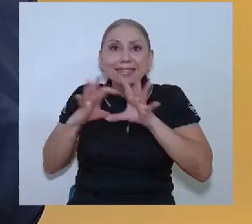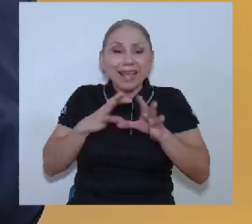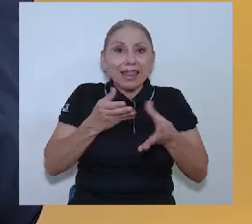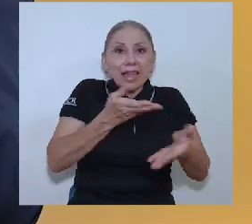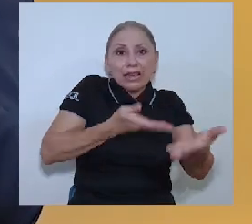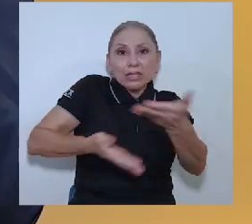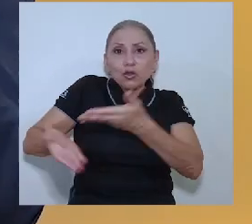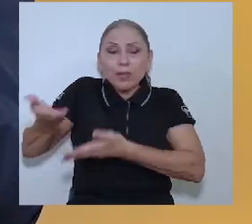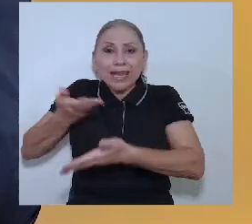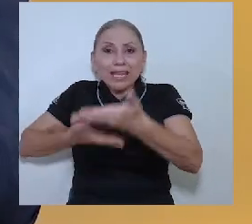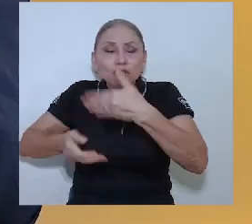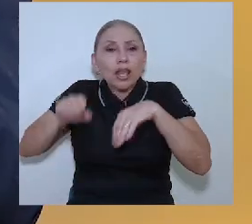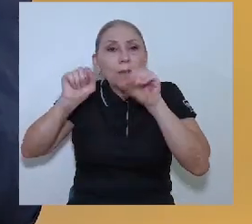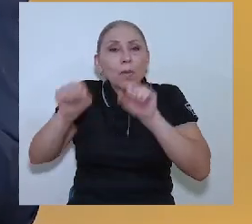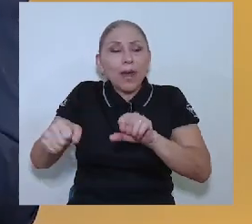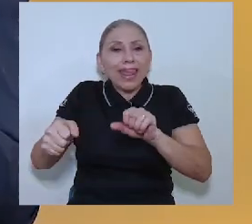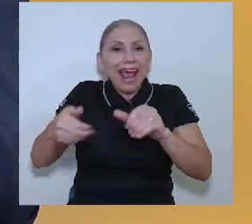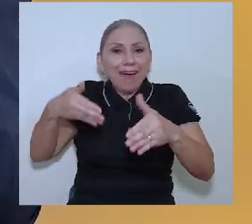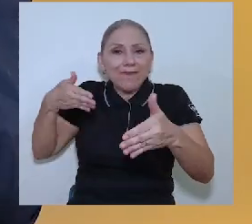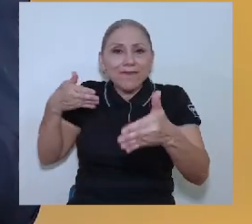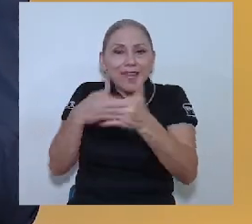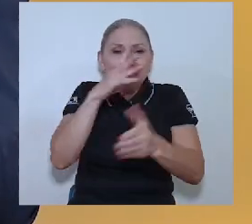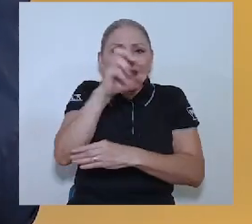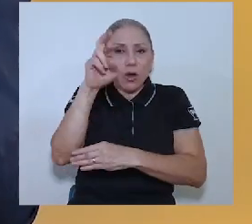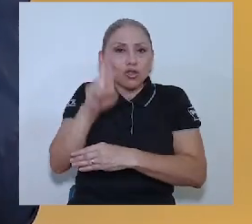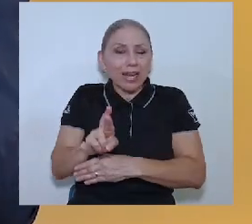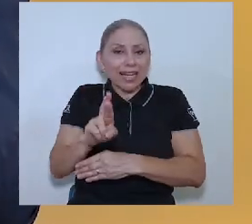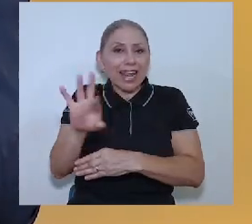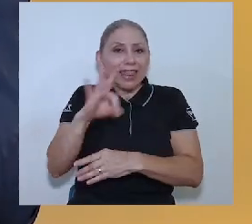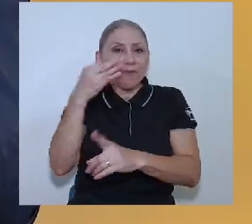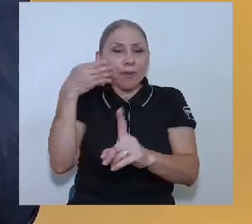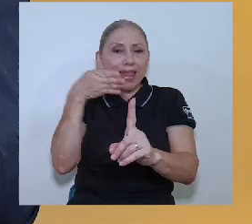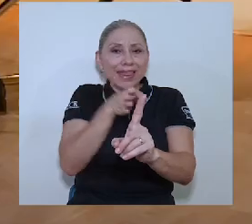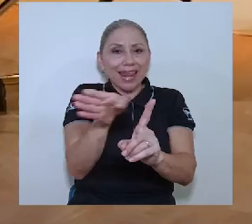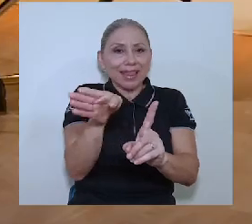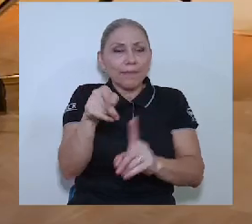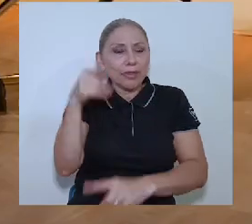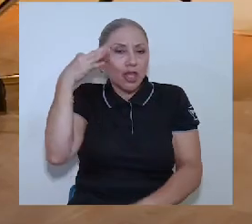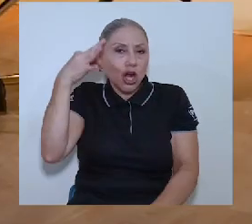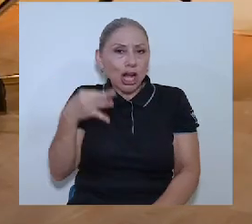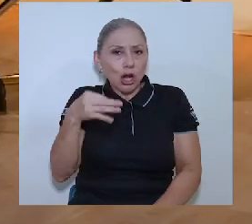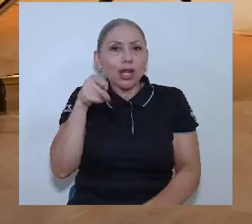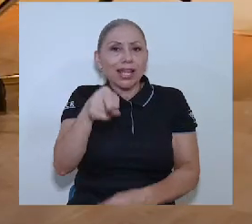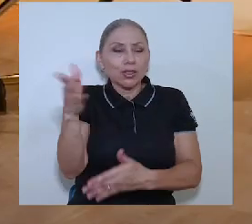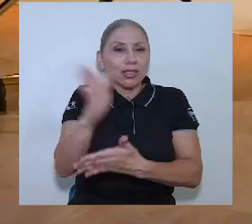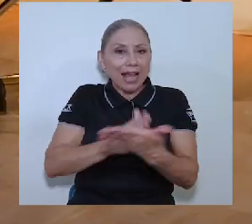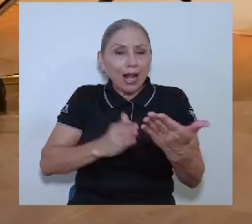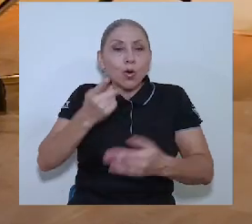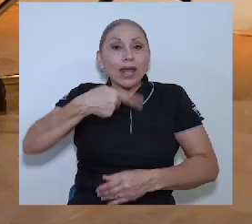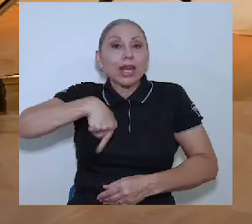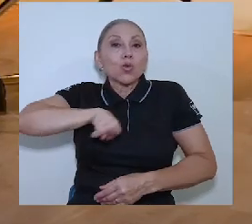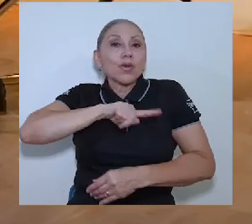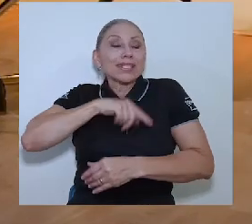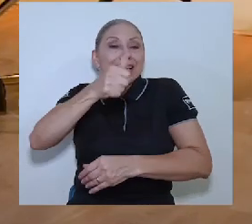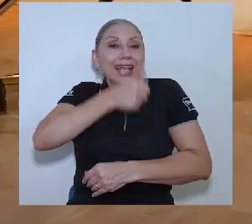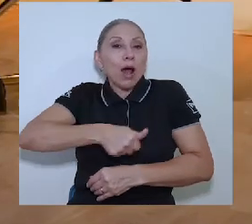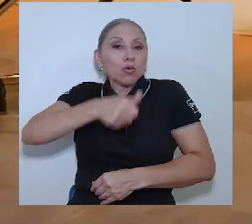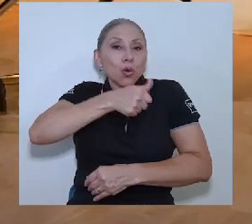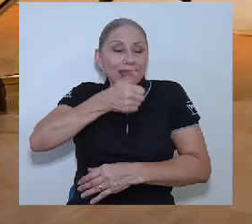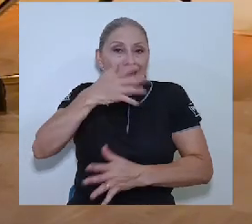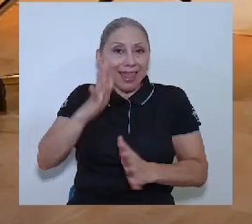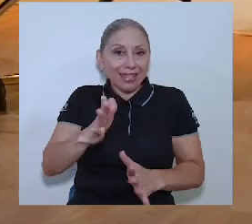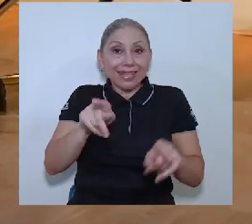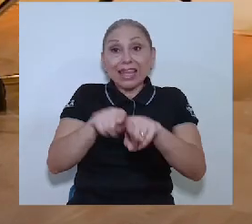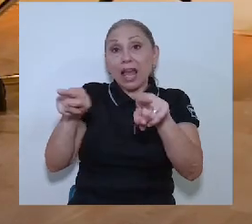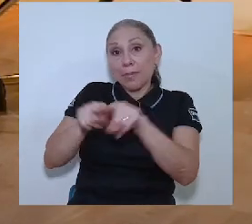nos afecten muy dramáticamente de manera indirecta. Y yo creo que eso es algo a lo que nuestras autoridades y